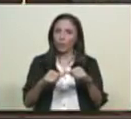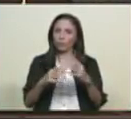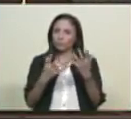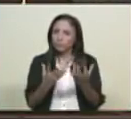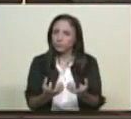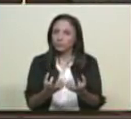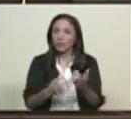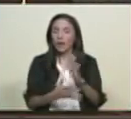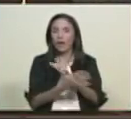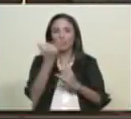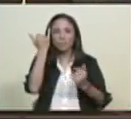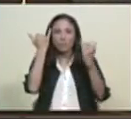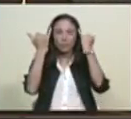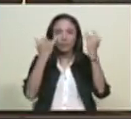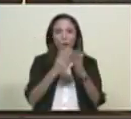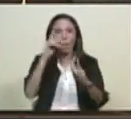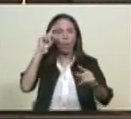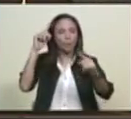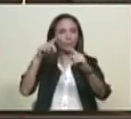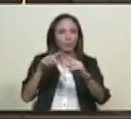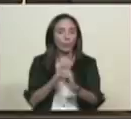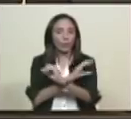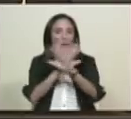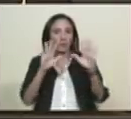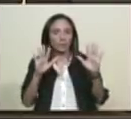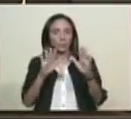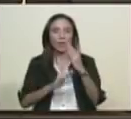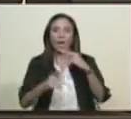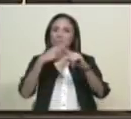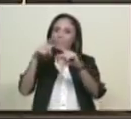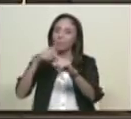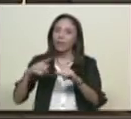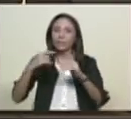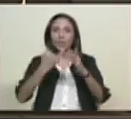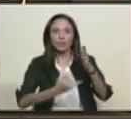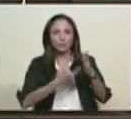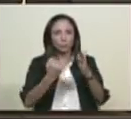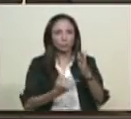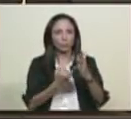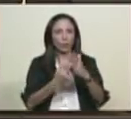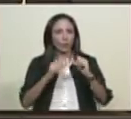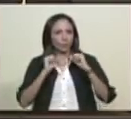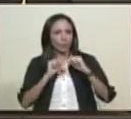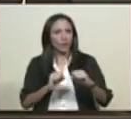plantearnos cada vez más, poderosas instituciones públicas.